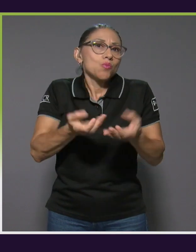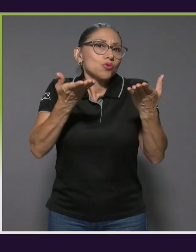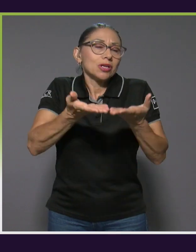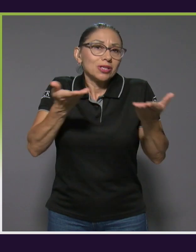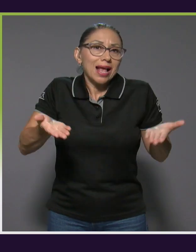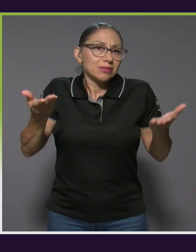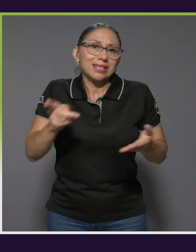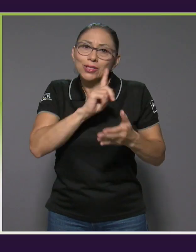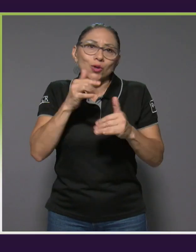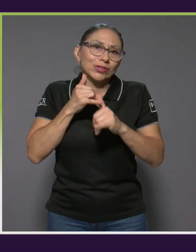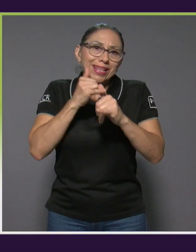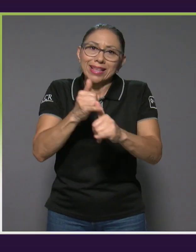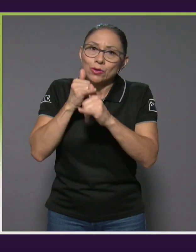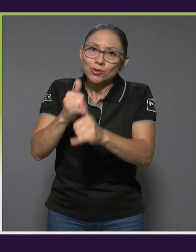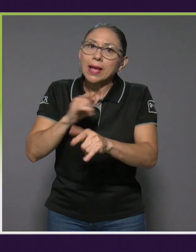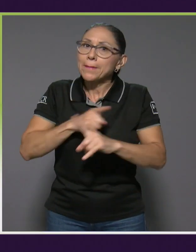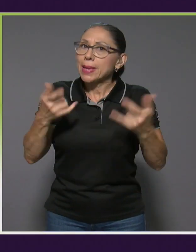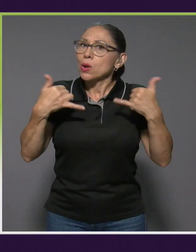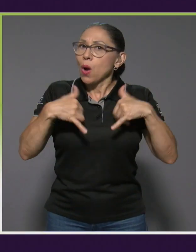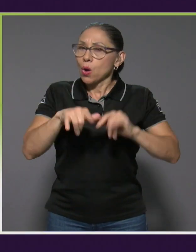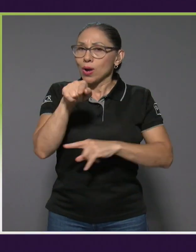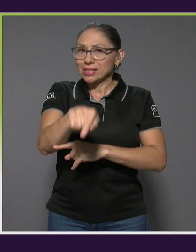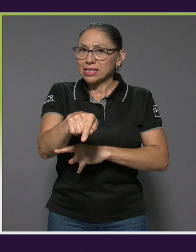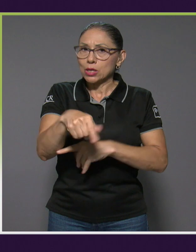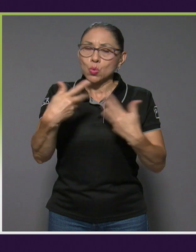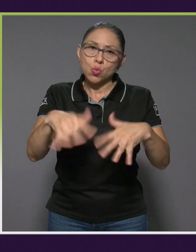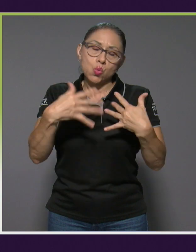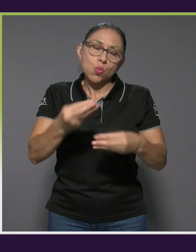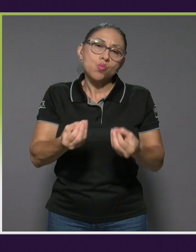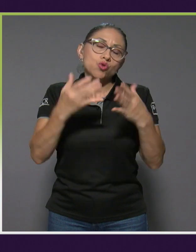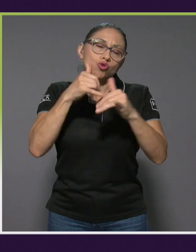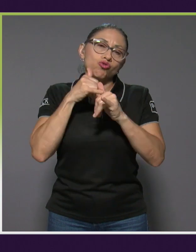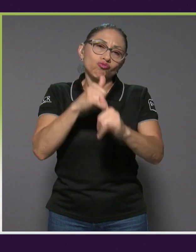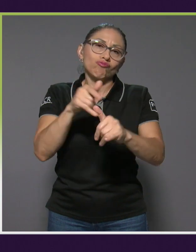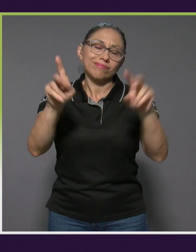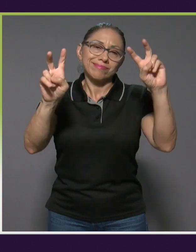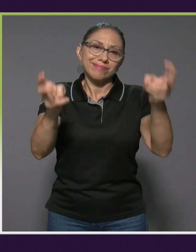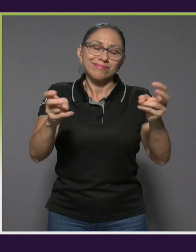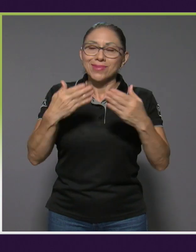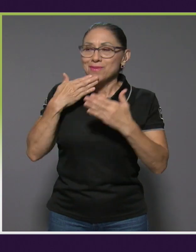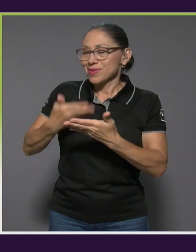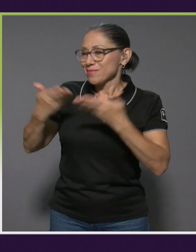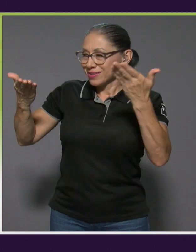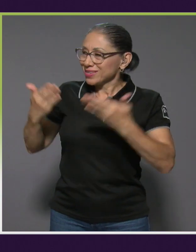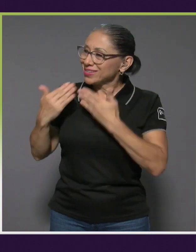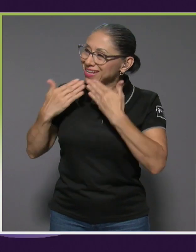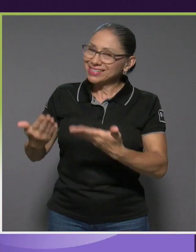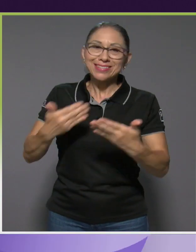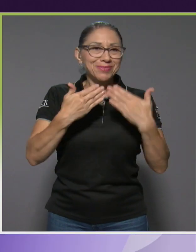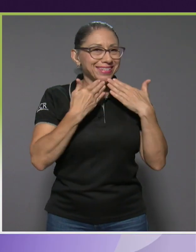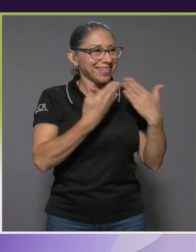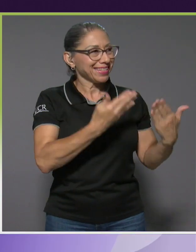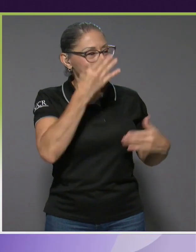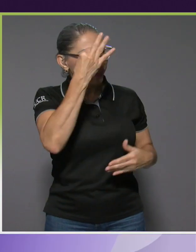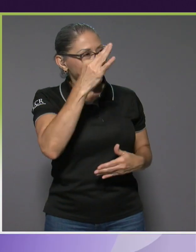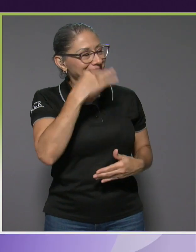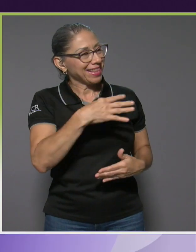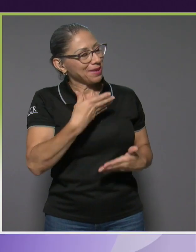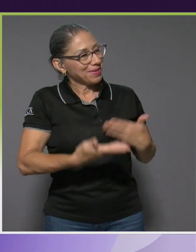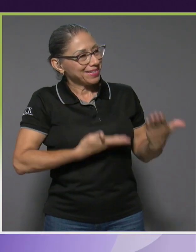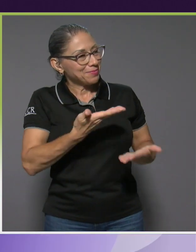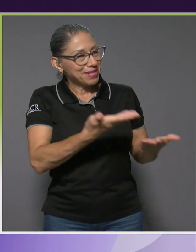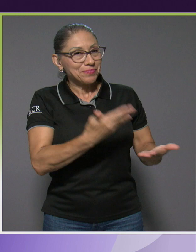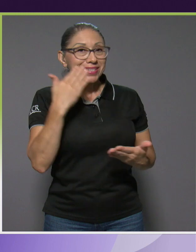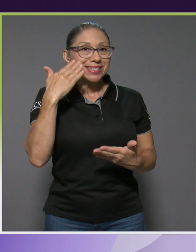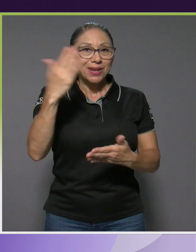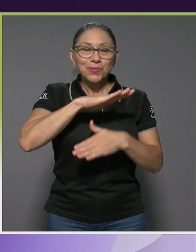aún así, hay números muy preocupantes sobre este tema. Bienvenido, don Gerardo, y gracias por acompañarnos. Muchísimas gracias, María Fernanda, para servirle. Un saludo